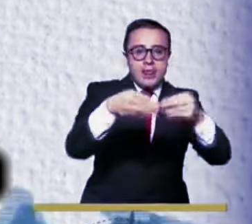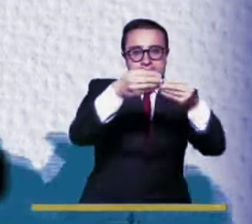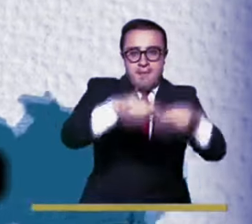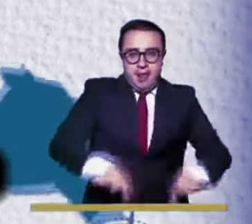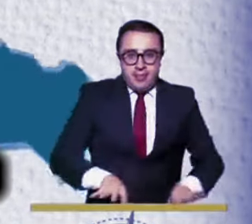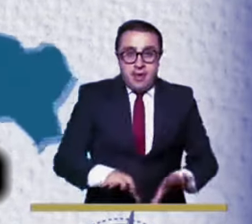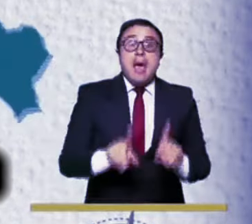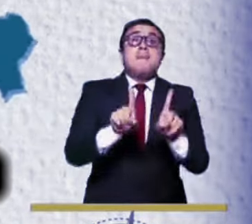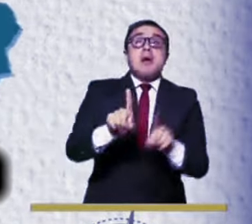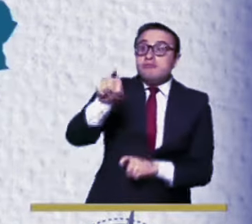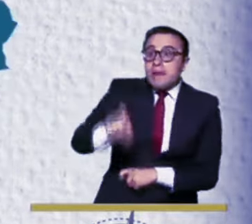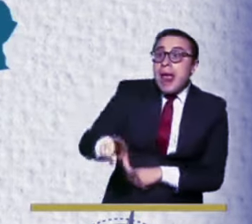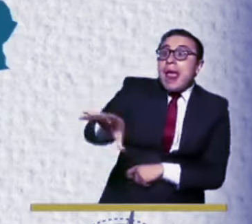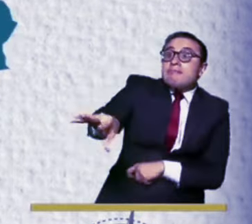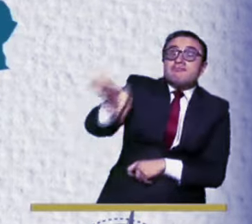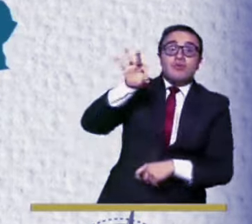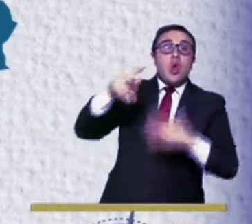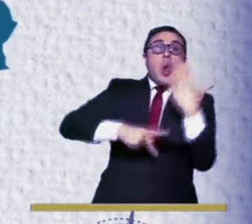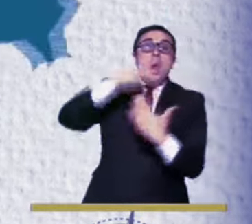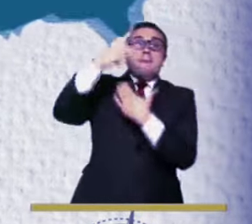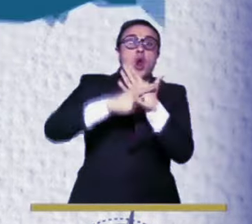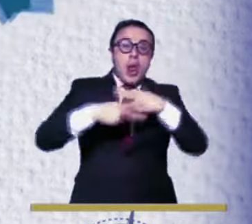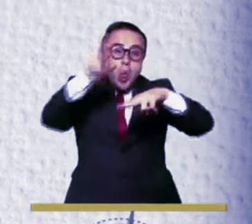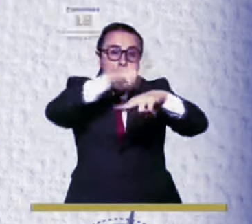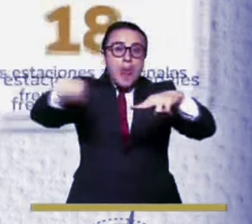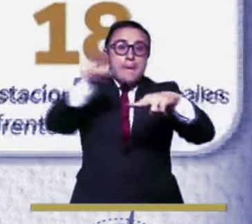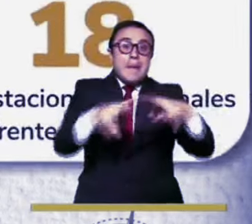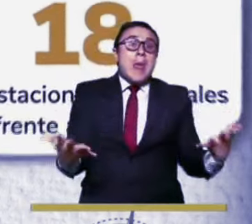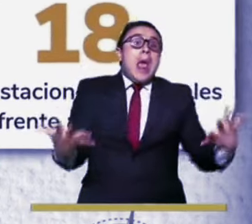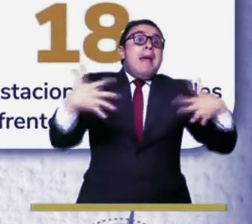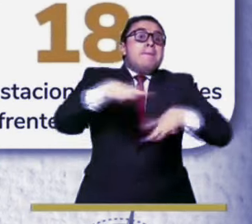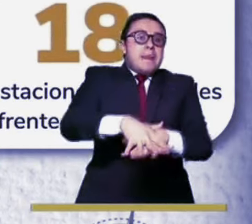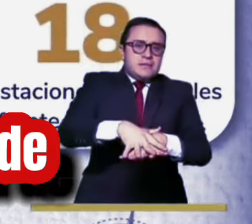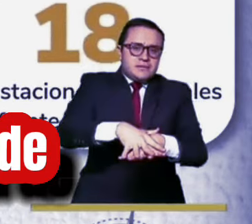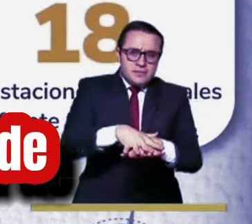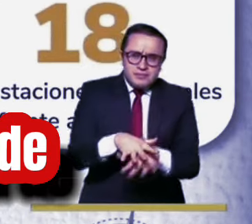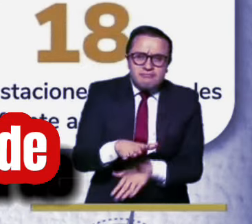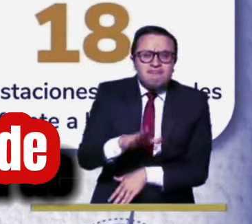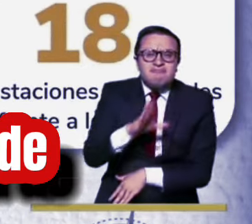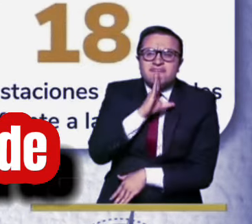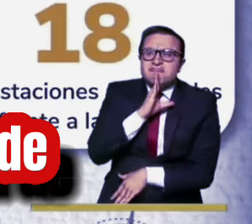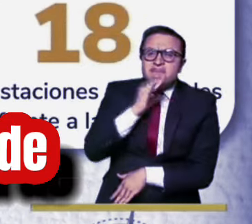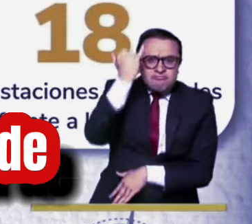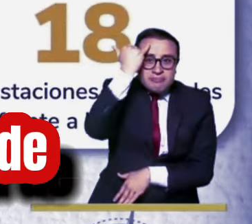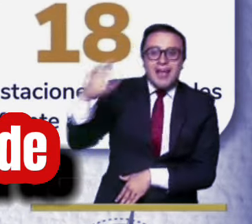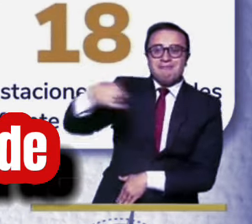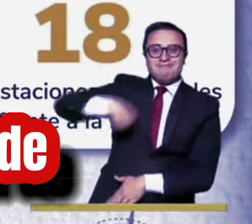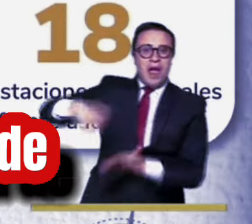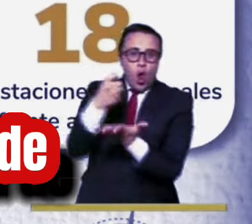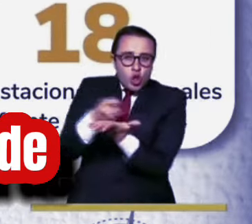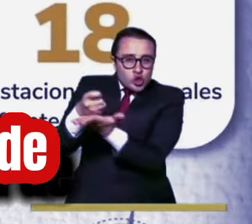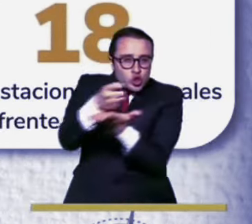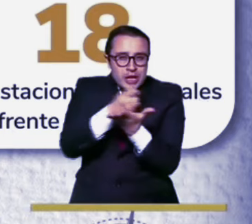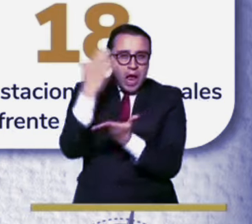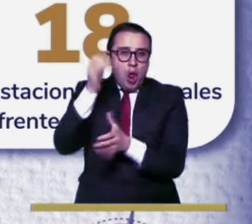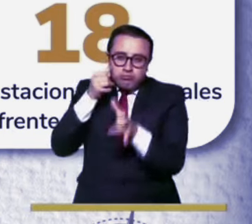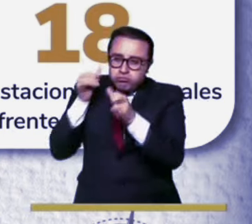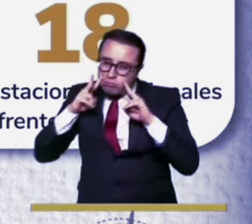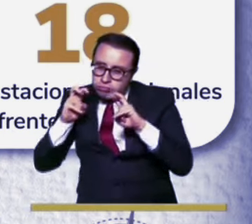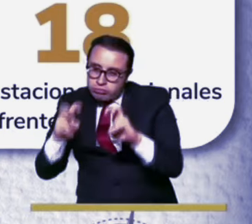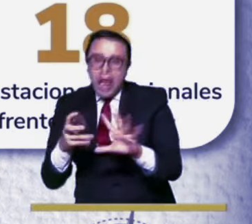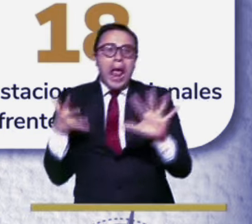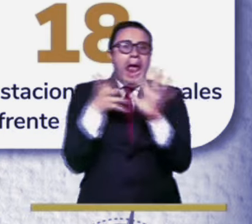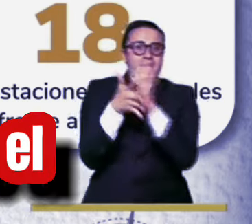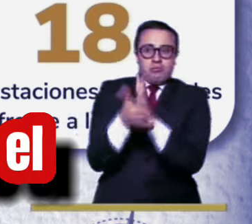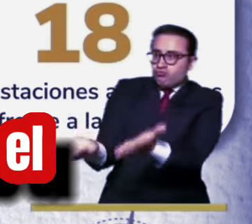el proyecto de metro mixto, según, como se puede concluir, del estudio de la Sociedad Colombiana de Ingenieros.